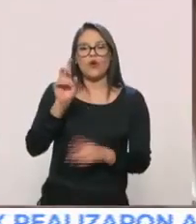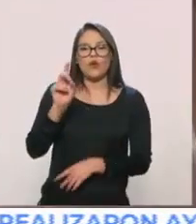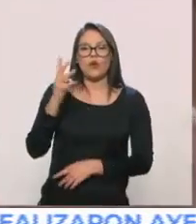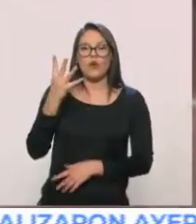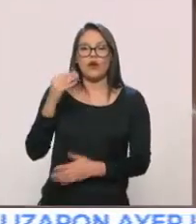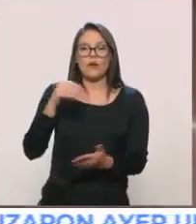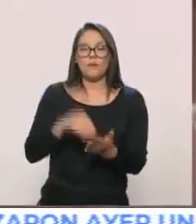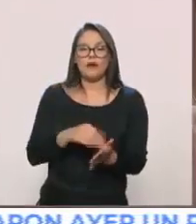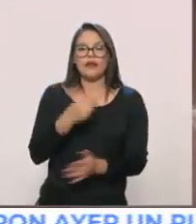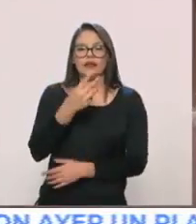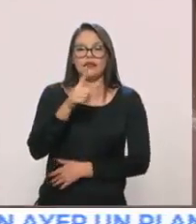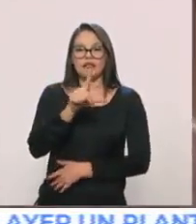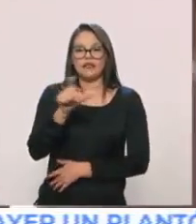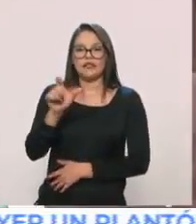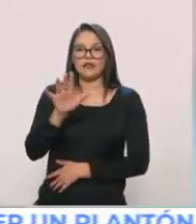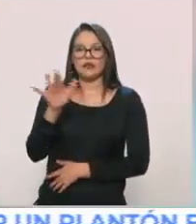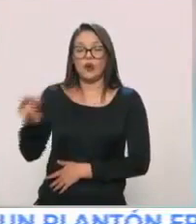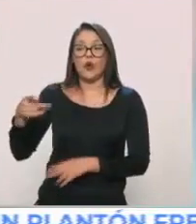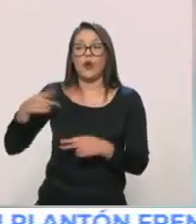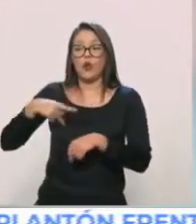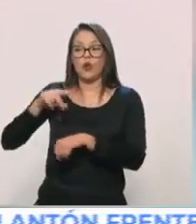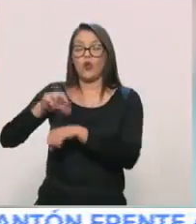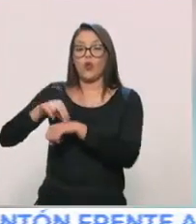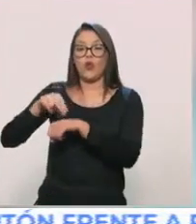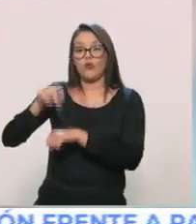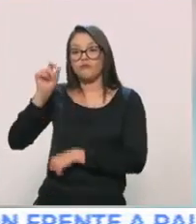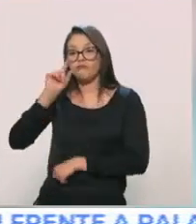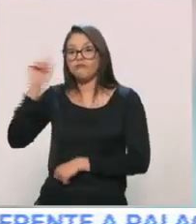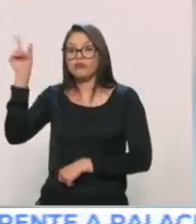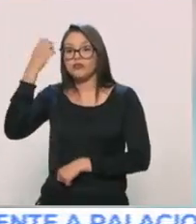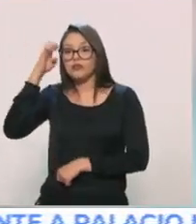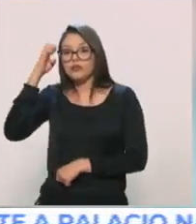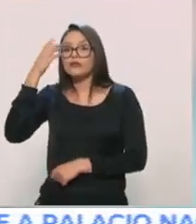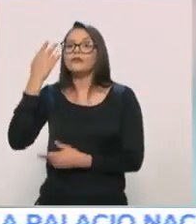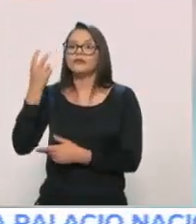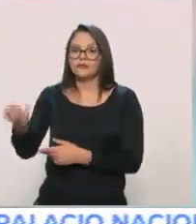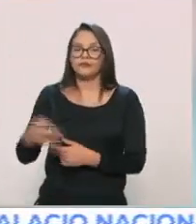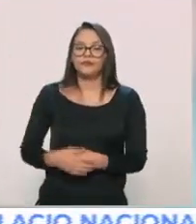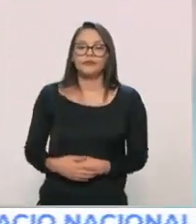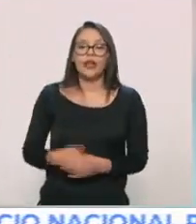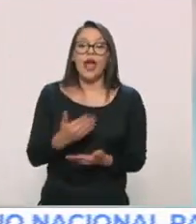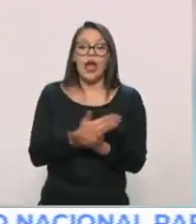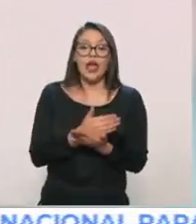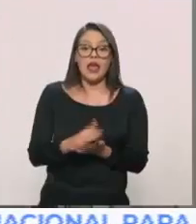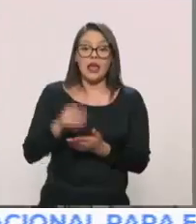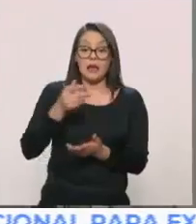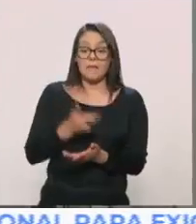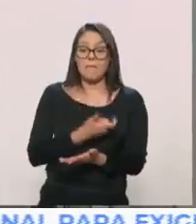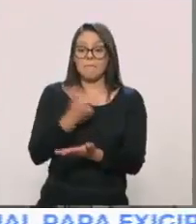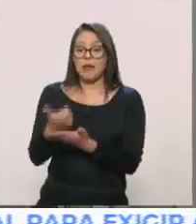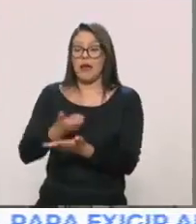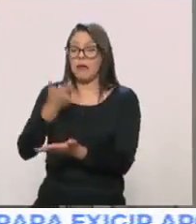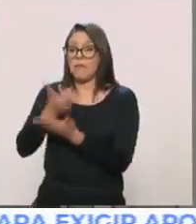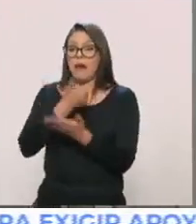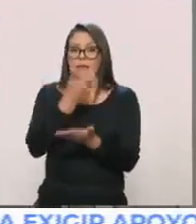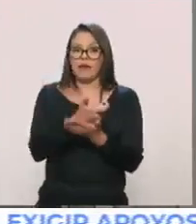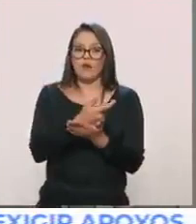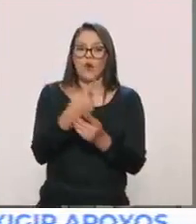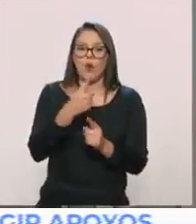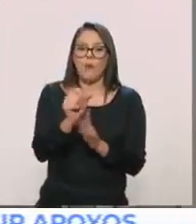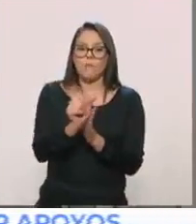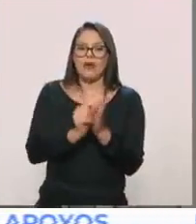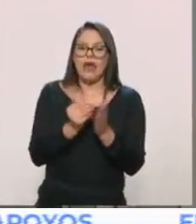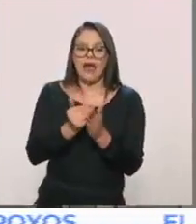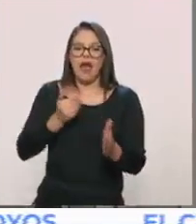34.755 que percibe un médico especialista. Además, se les adelantará un mes de pago y se darán viáticos, así como prestaciones